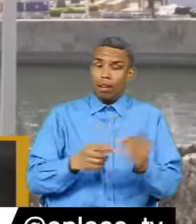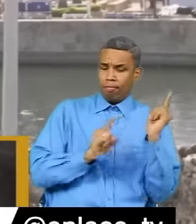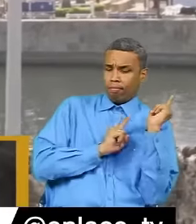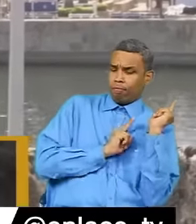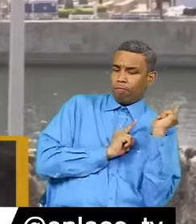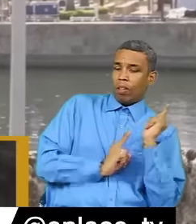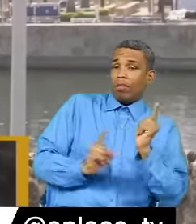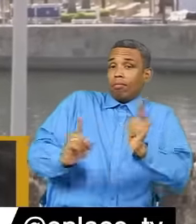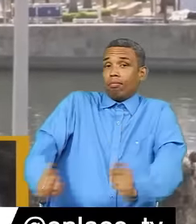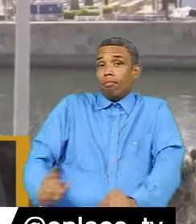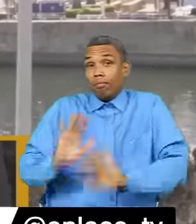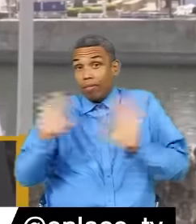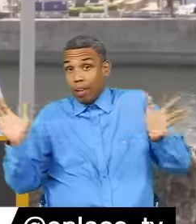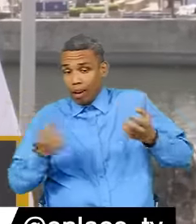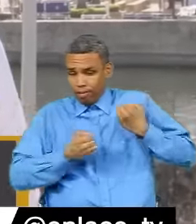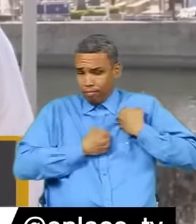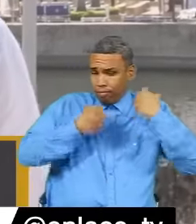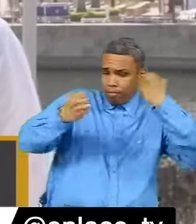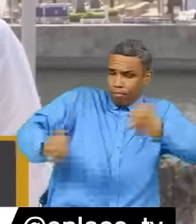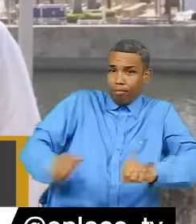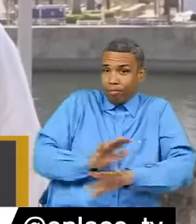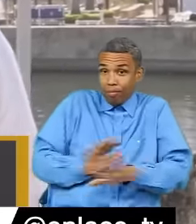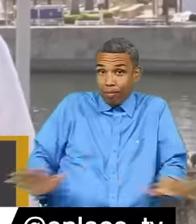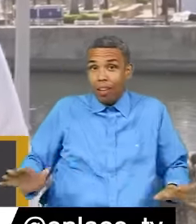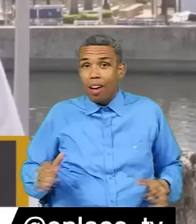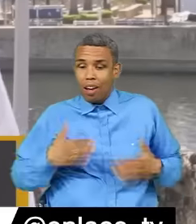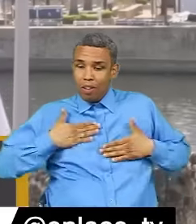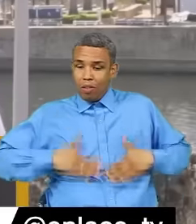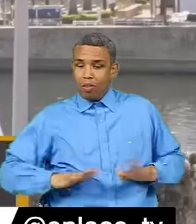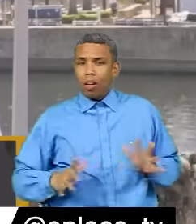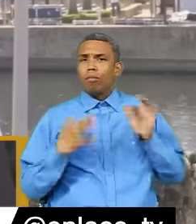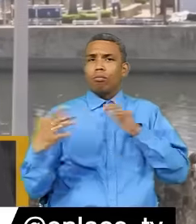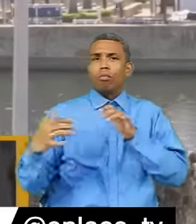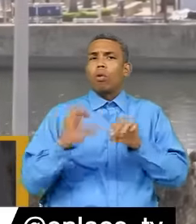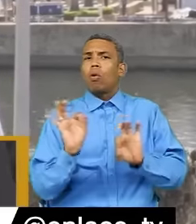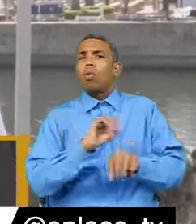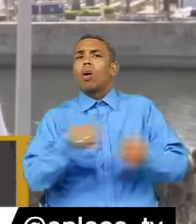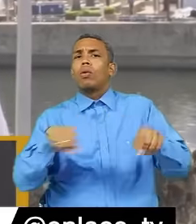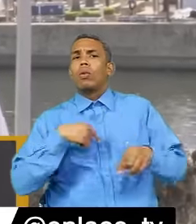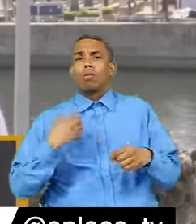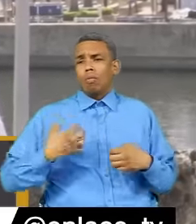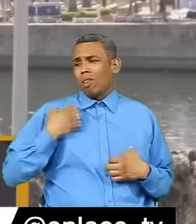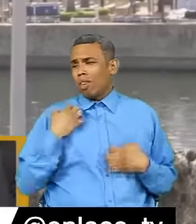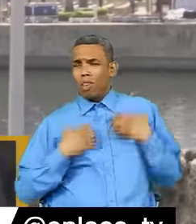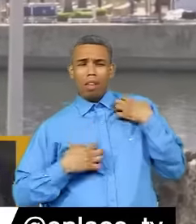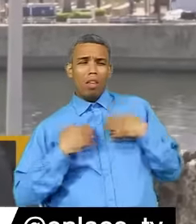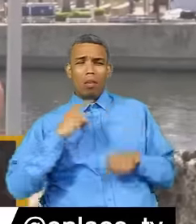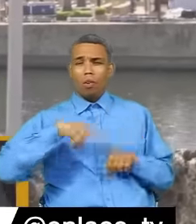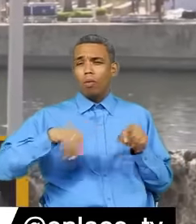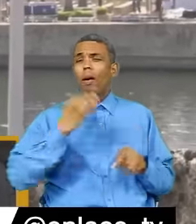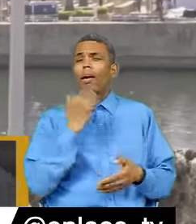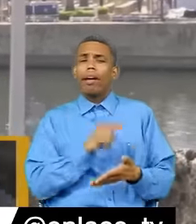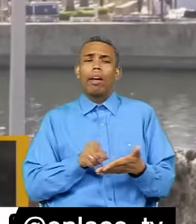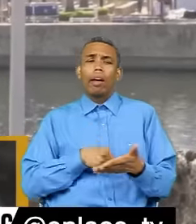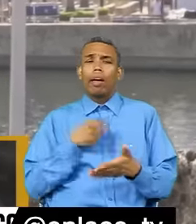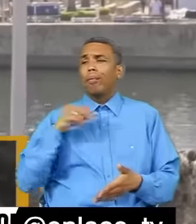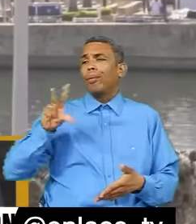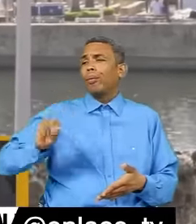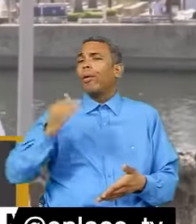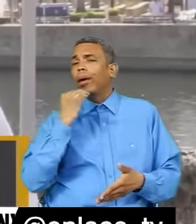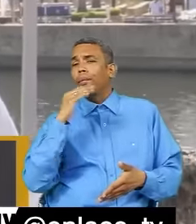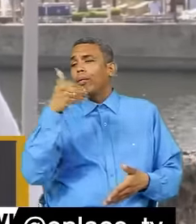que los necesitamos en el sí. Y los que tienen miedo, que son la mayoría, ¿miedo a qué? Les han mentido mucho, los han engañado, le dijeron a los pensionados que les íbamos a